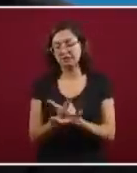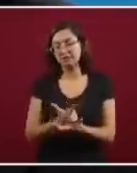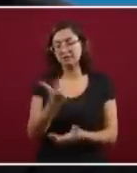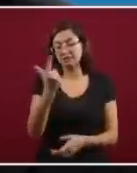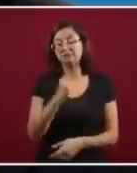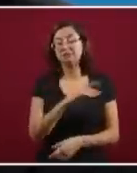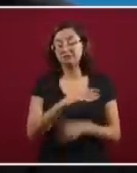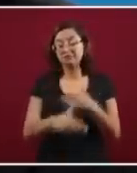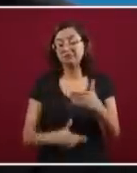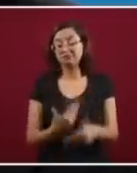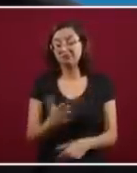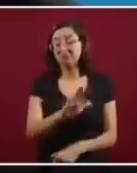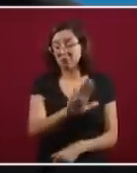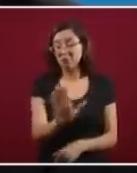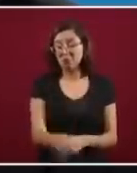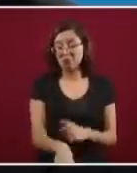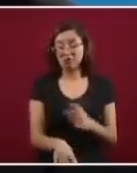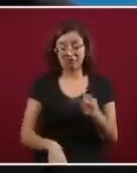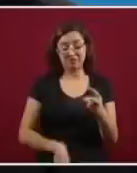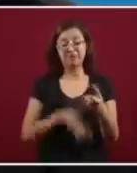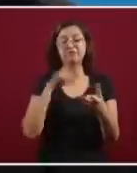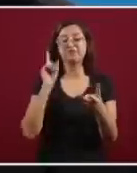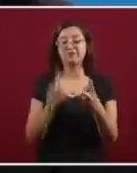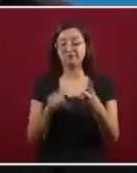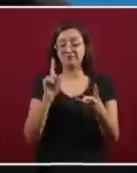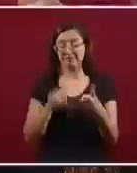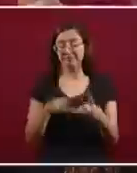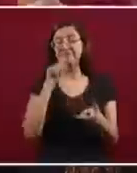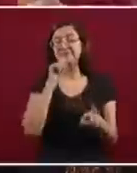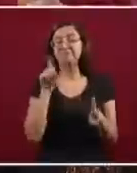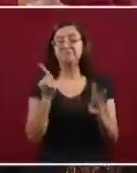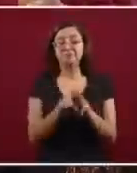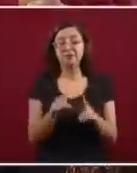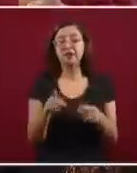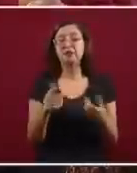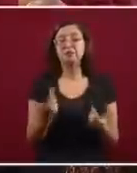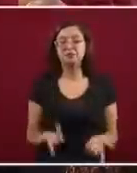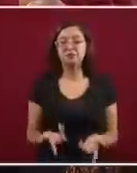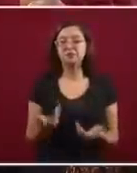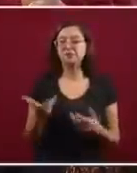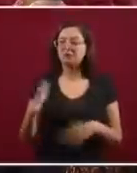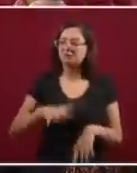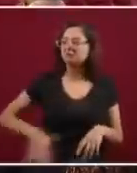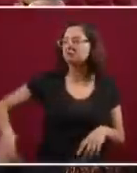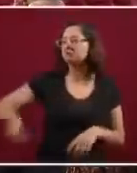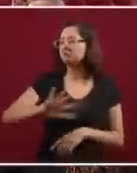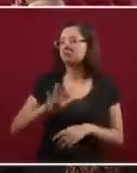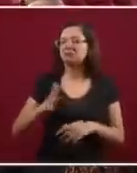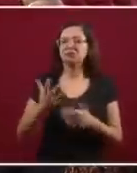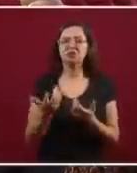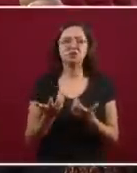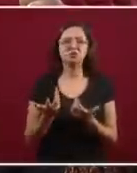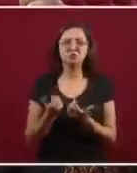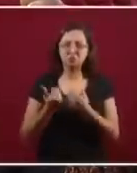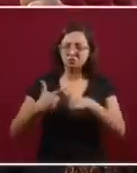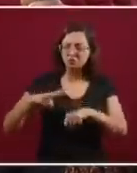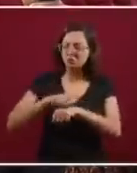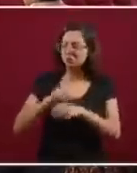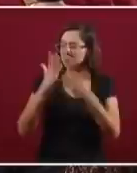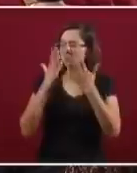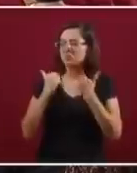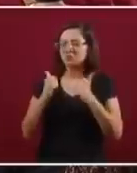pueden ser también indirectos en la medida en que al romper el tejido social y al exacerbar